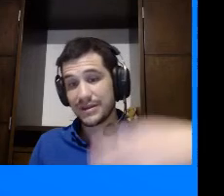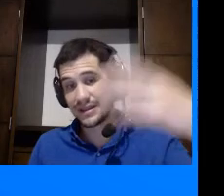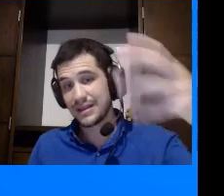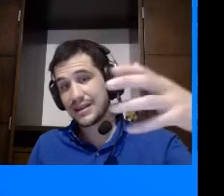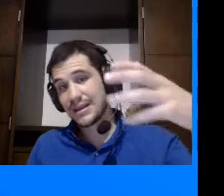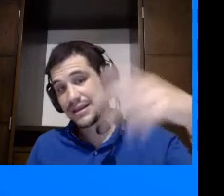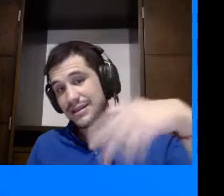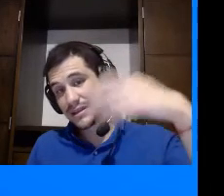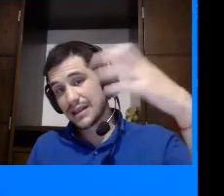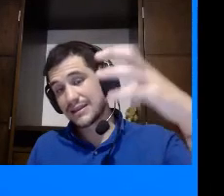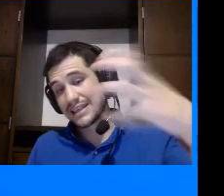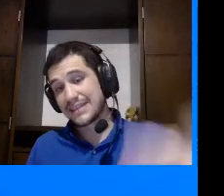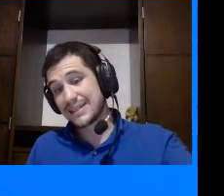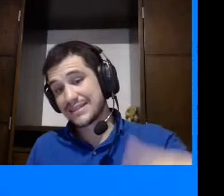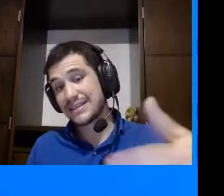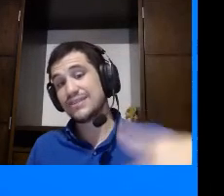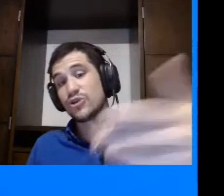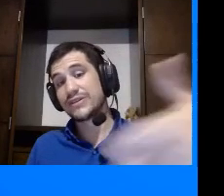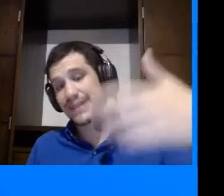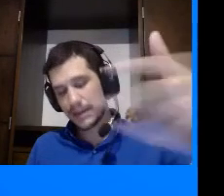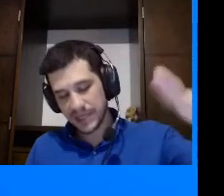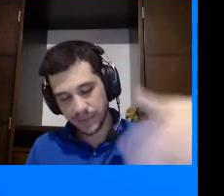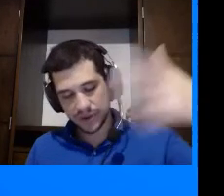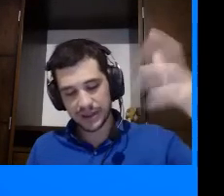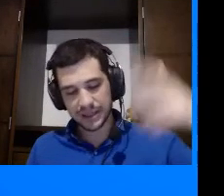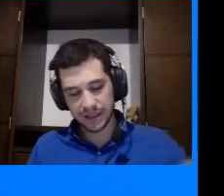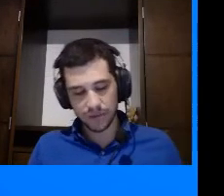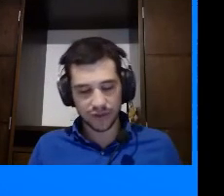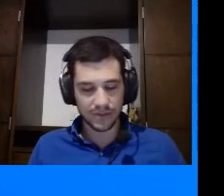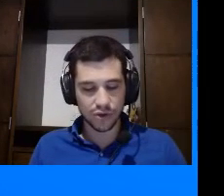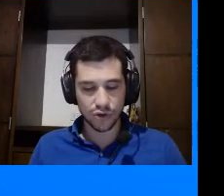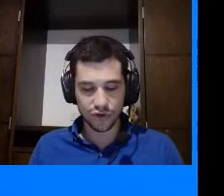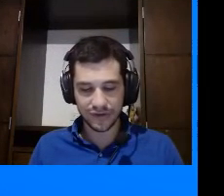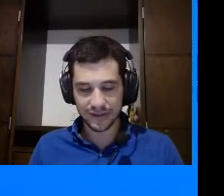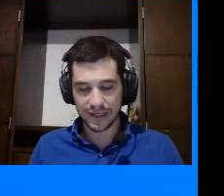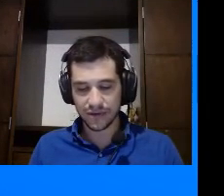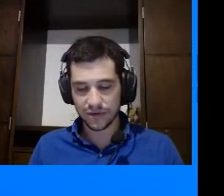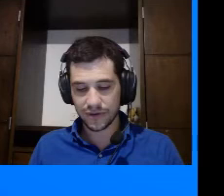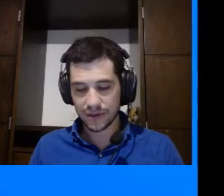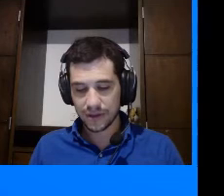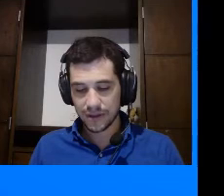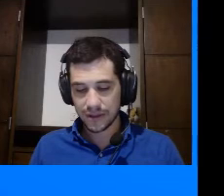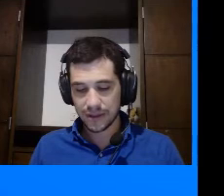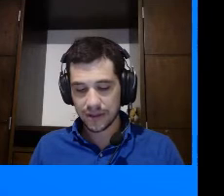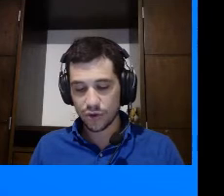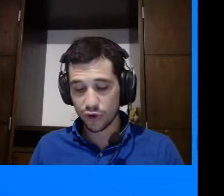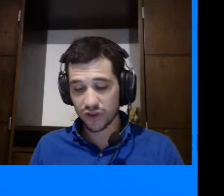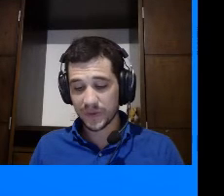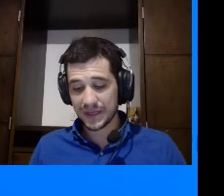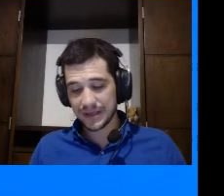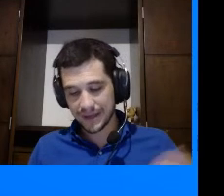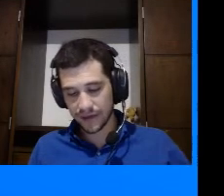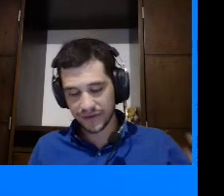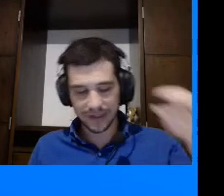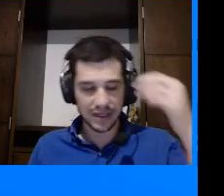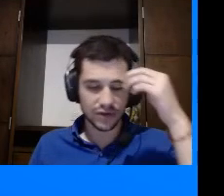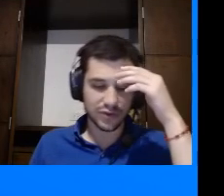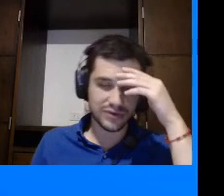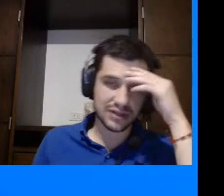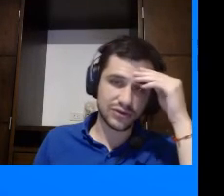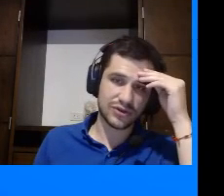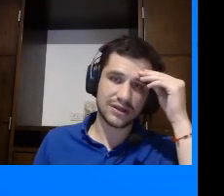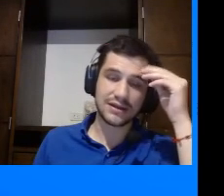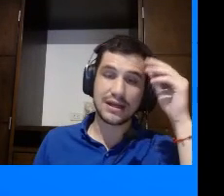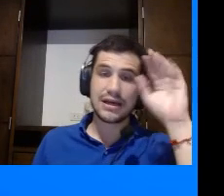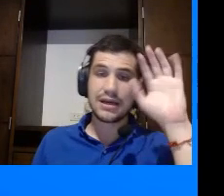no solamente talleres de arcilla, sino de cerámica, porque ya tenemos también hornos instalados, hornos especializados instalados